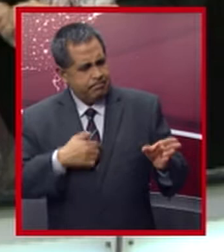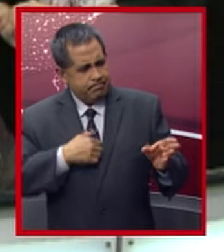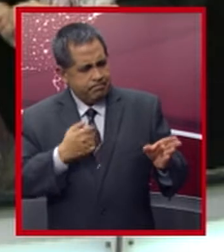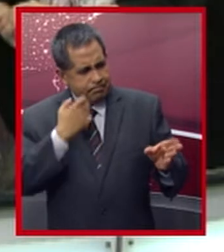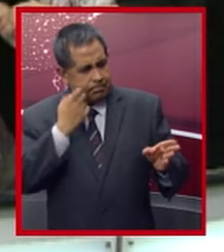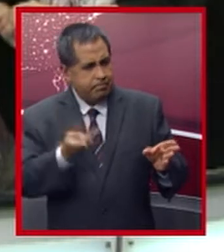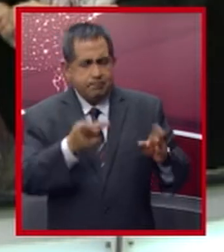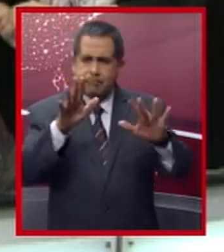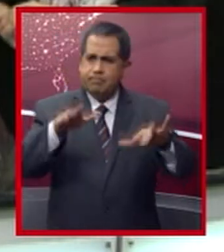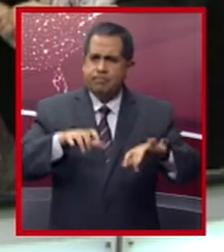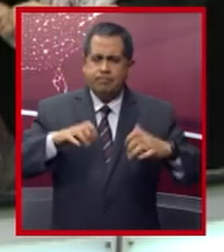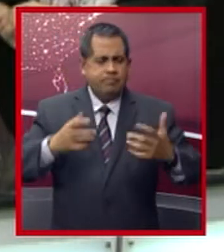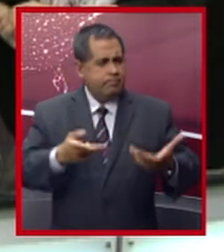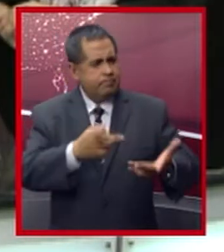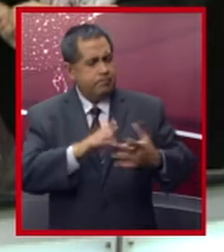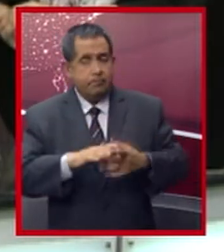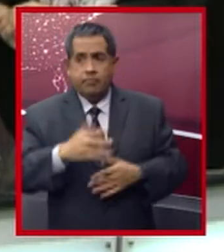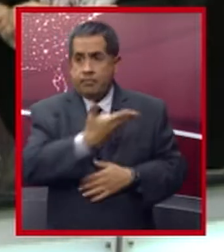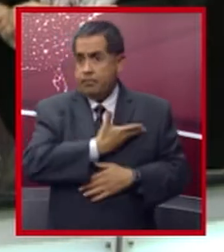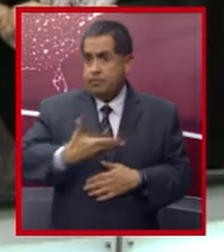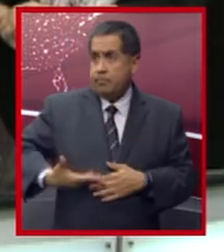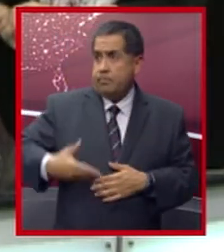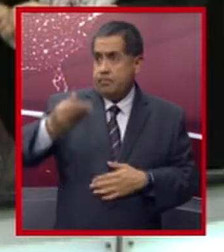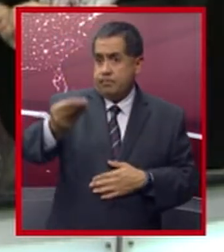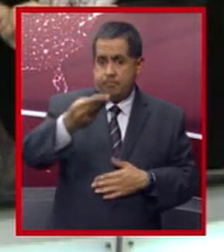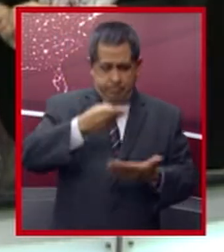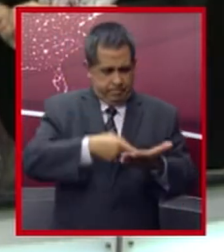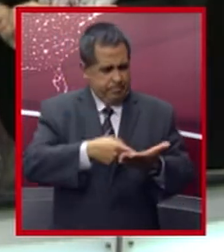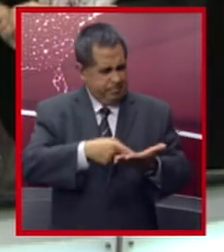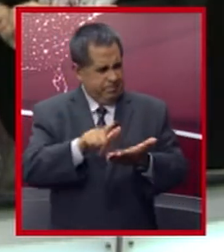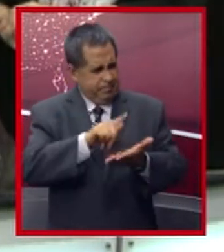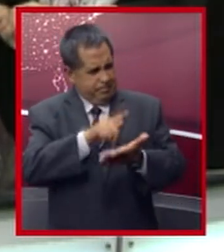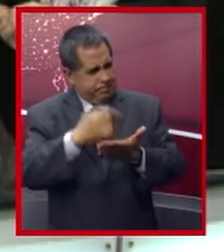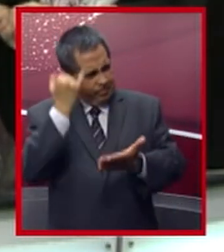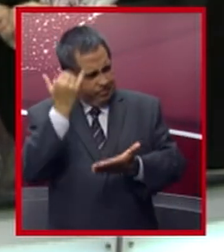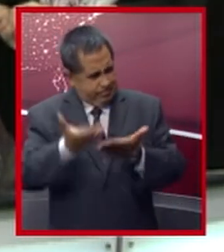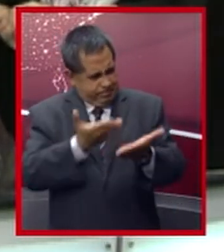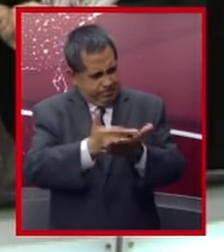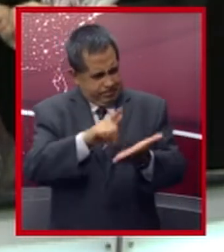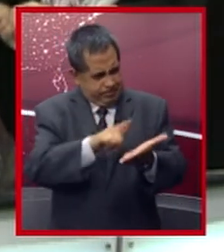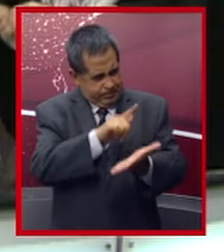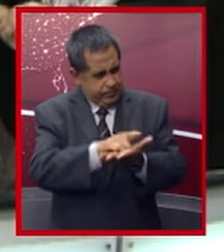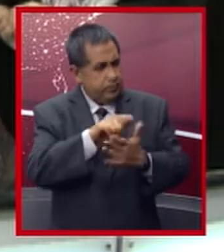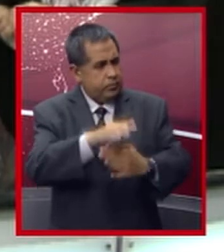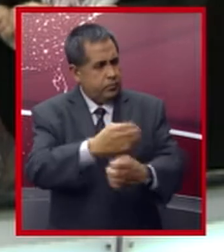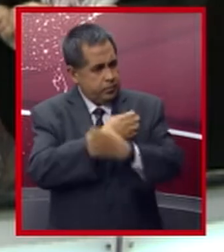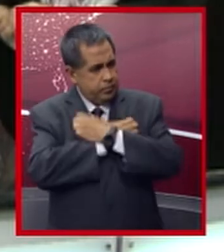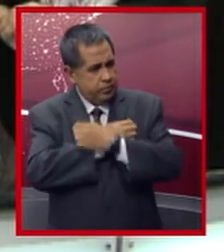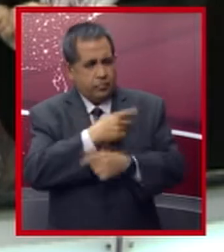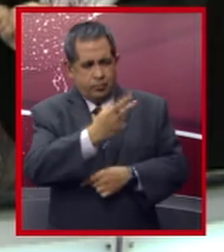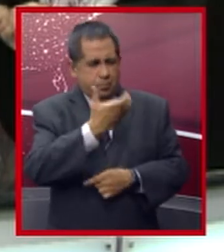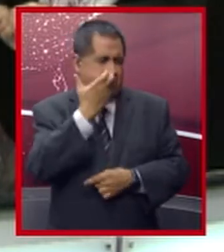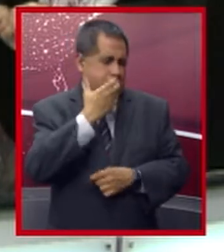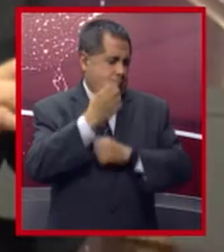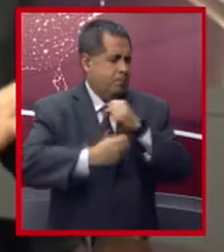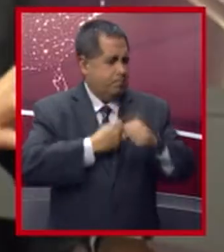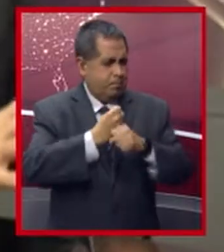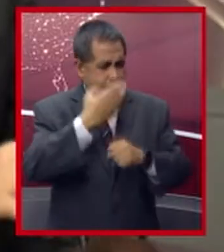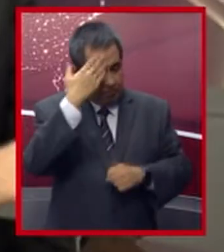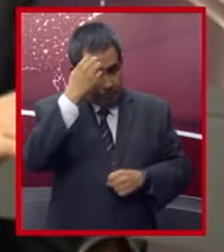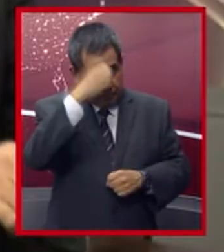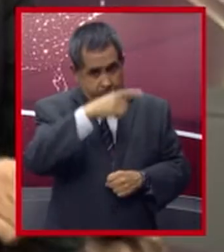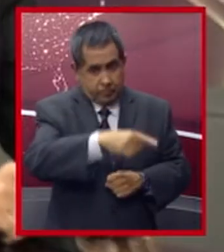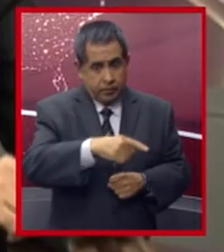platicaba con la audiencia, el Ejecutivo manda una iniciativa preferente en materia educativa, que es el tema que usted ha manejado durante toda su vida. No, hay que destacarlo, ¿eh?